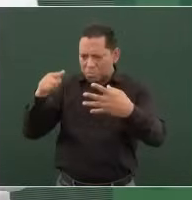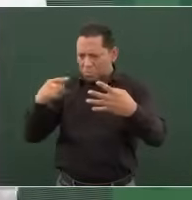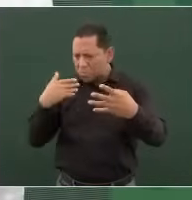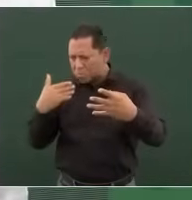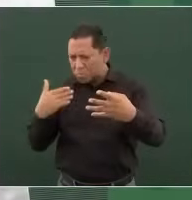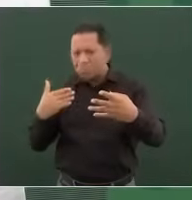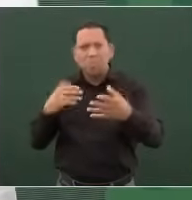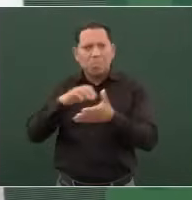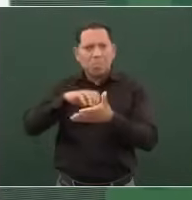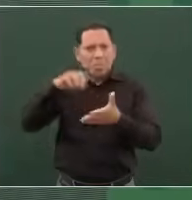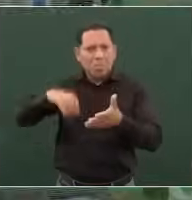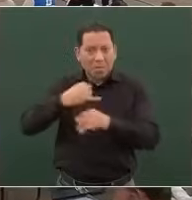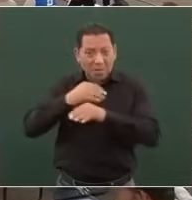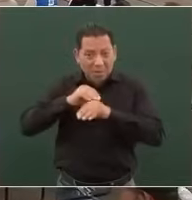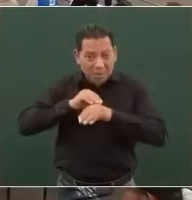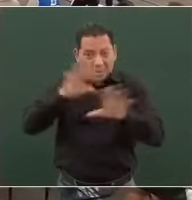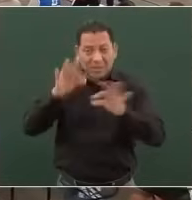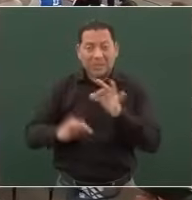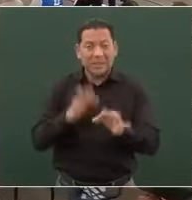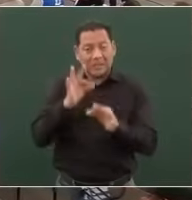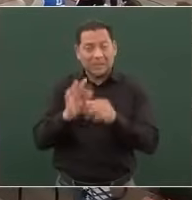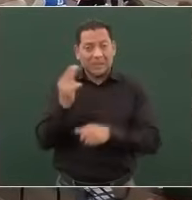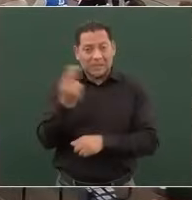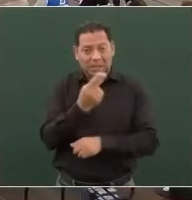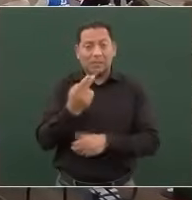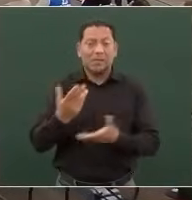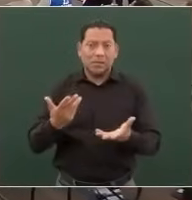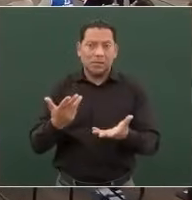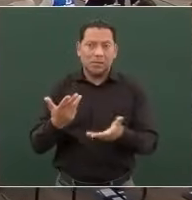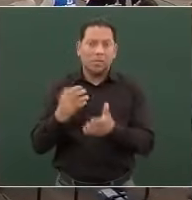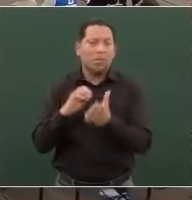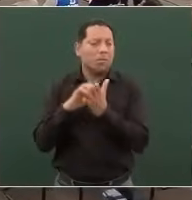les dieron un buen